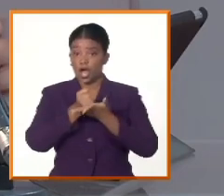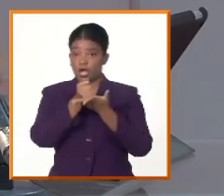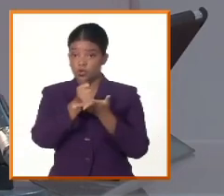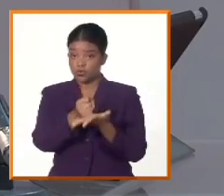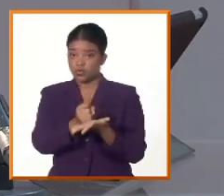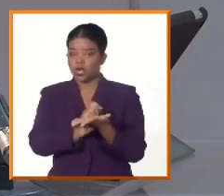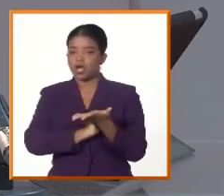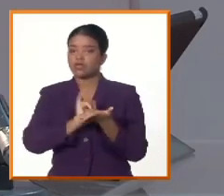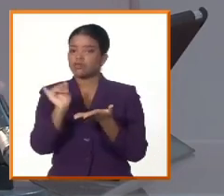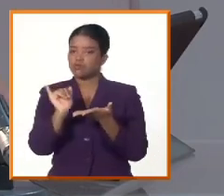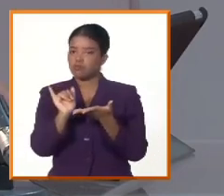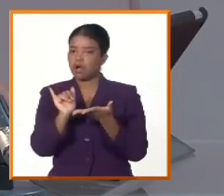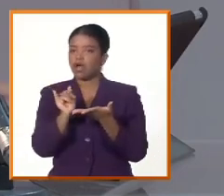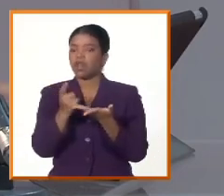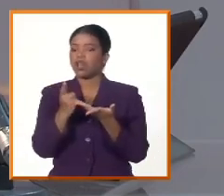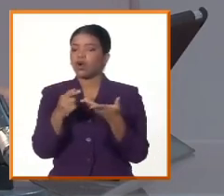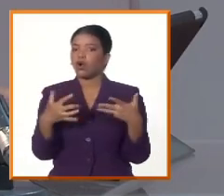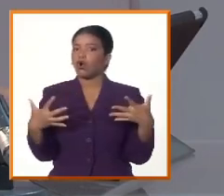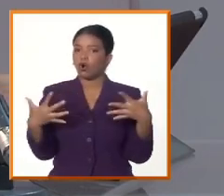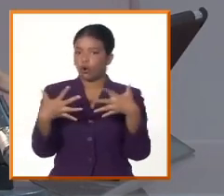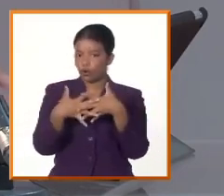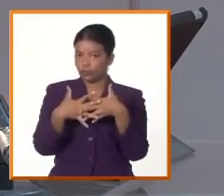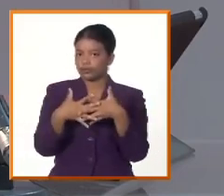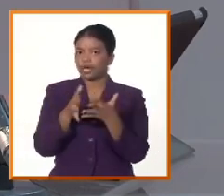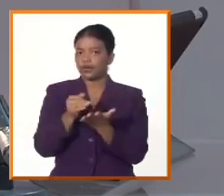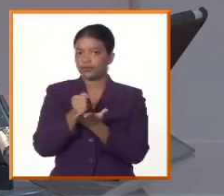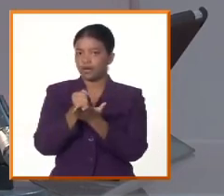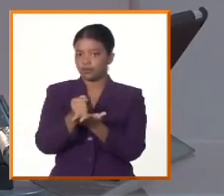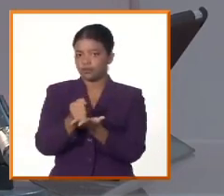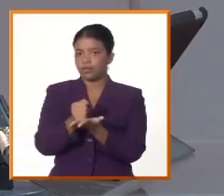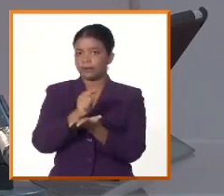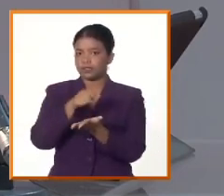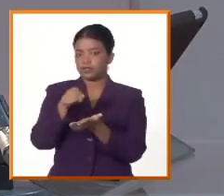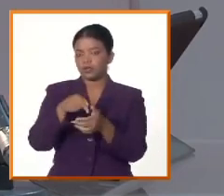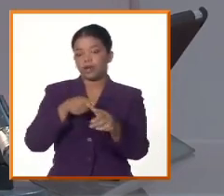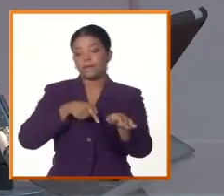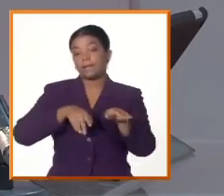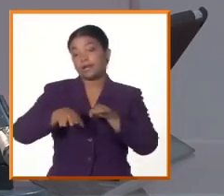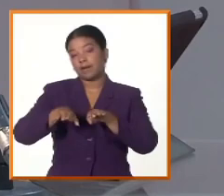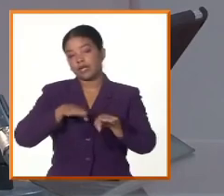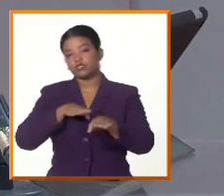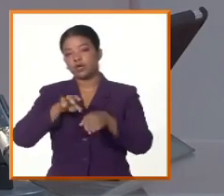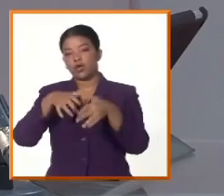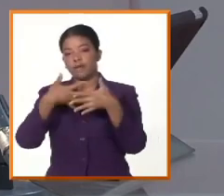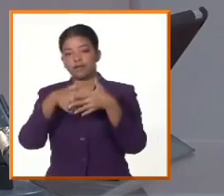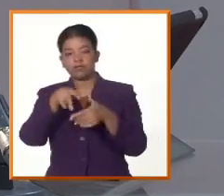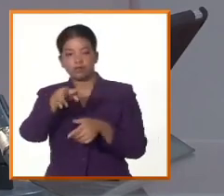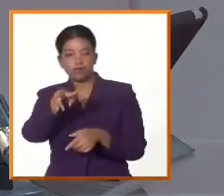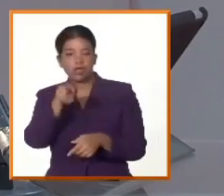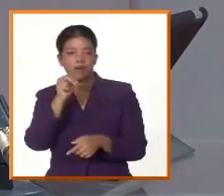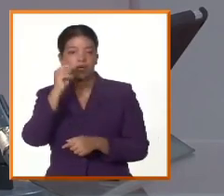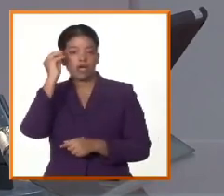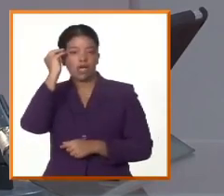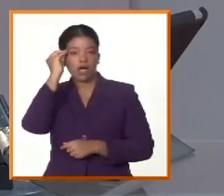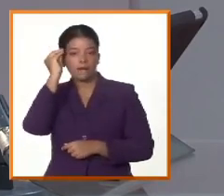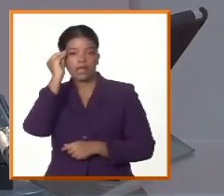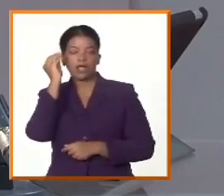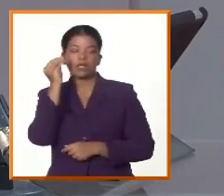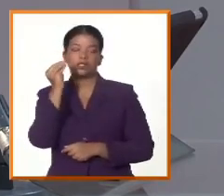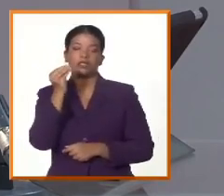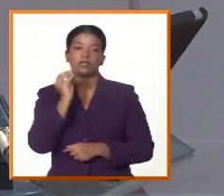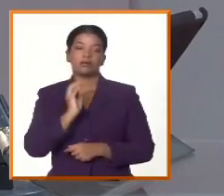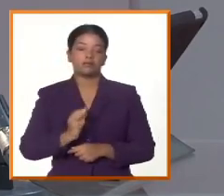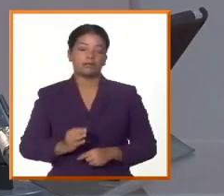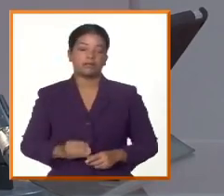hay un contacto directo con el tema de la preparación en el en todo el tema de del desarrollo